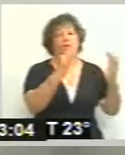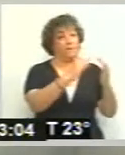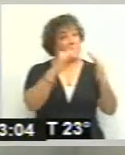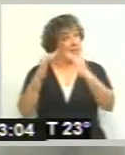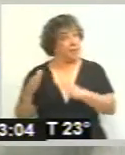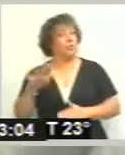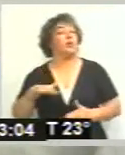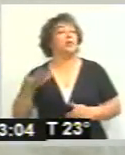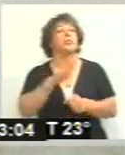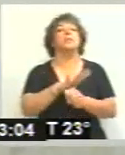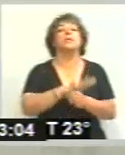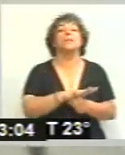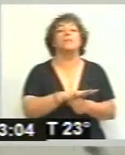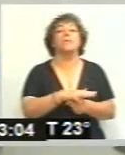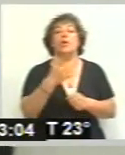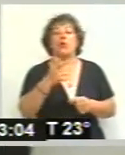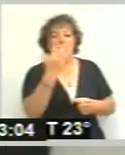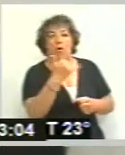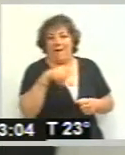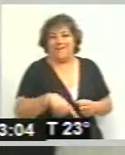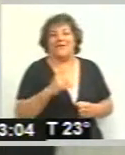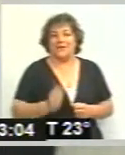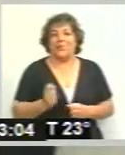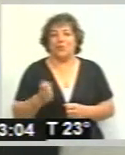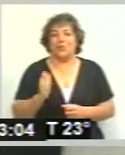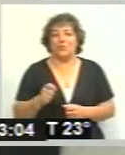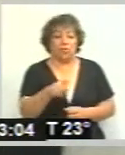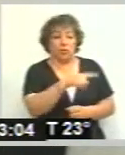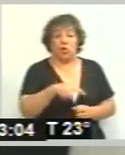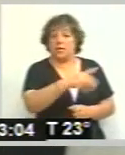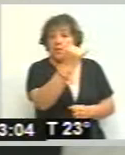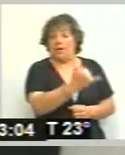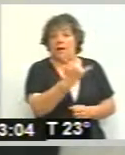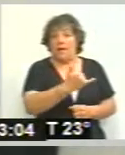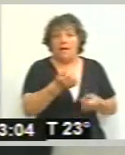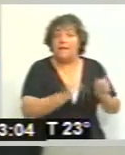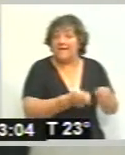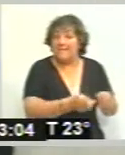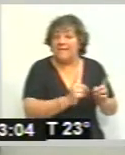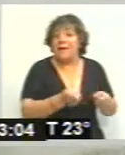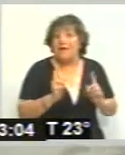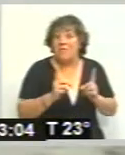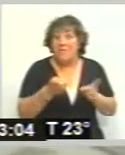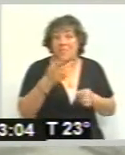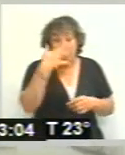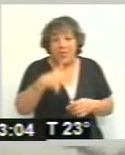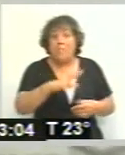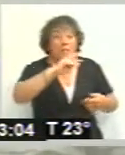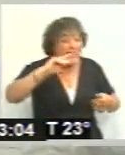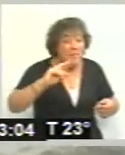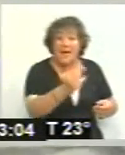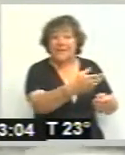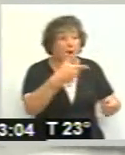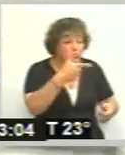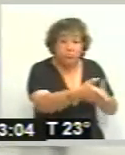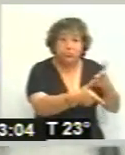ciudad de Metán, como quedó evidenciado en este juicio. Esos personajes siguieron viviendo ahí después de haber torturado, después de hacer secuestro a